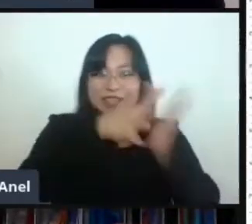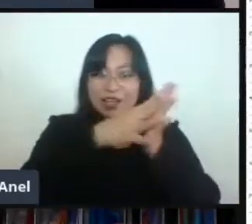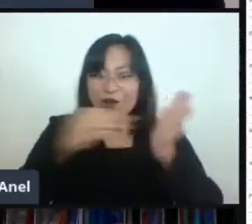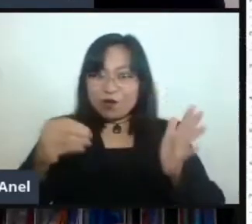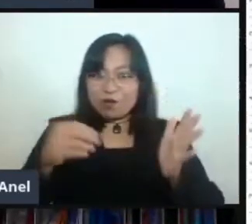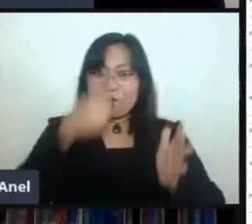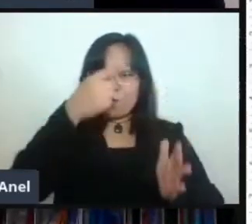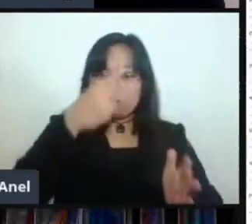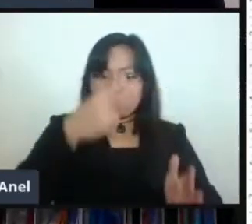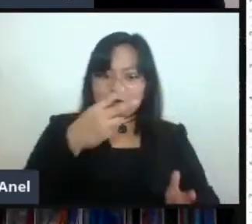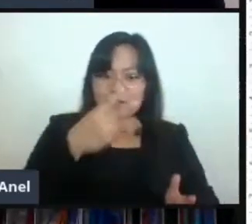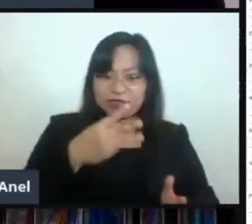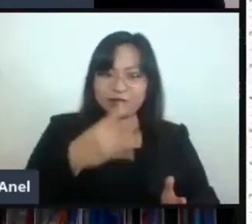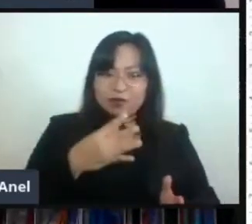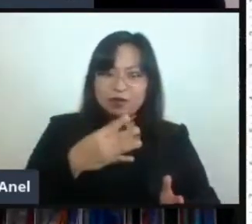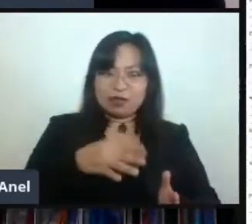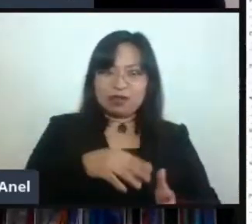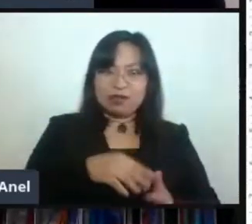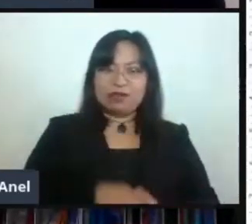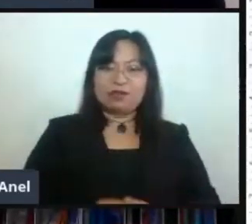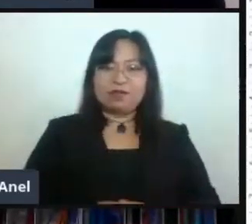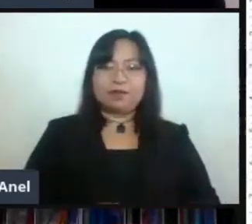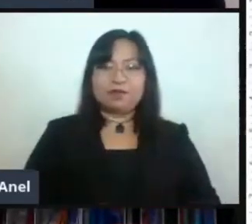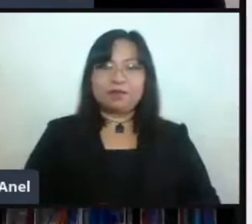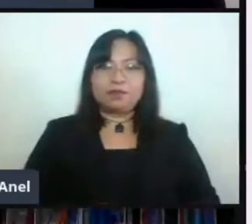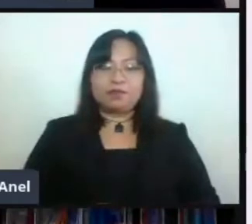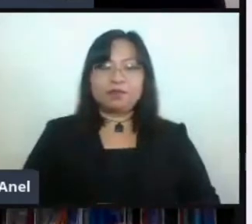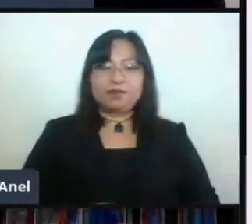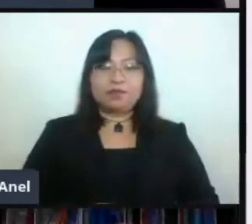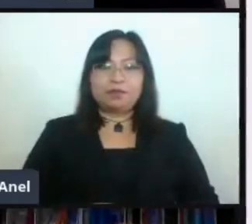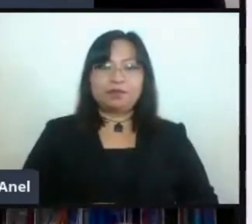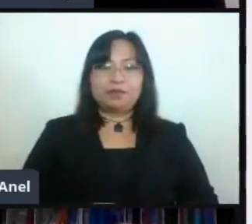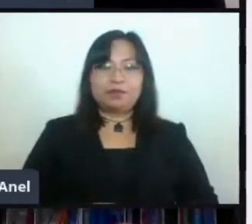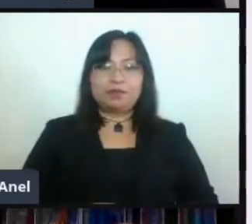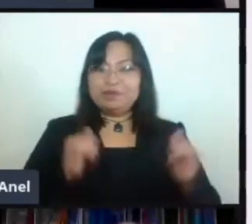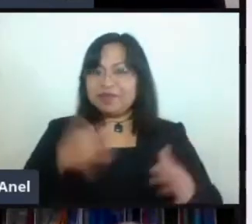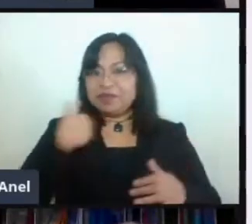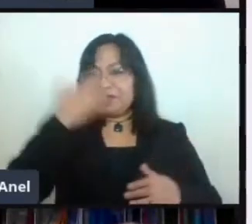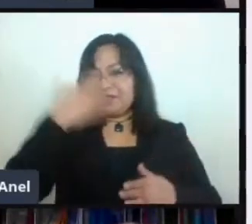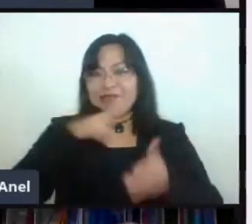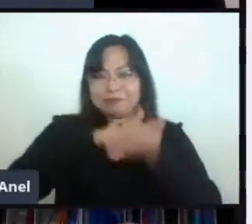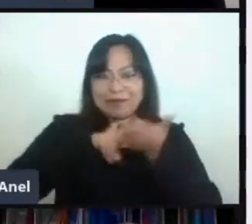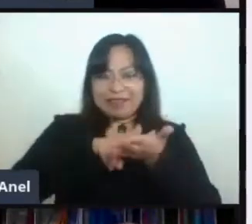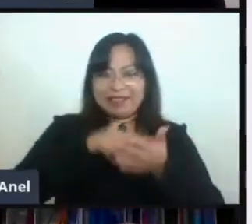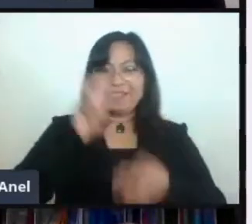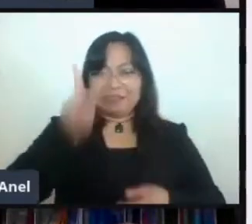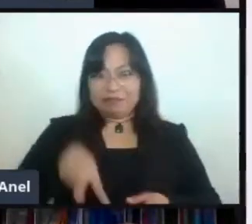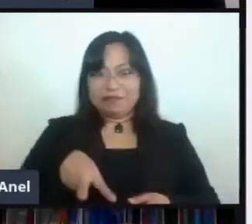es la respuesta. Entonces, yo me voy aquí y pego.